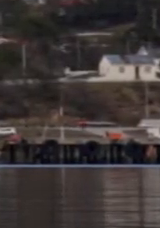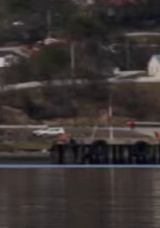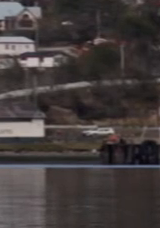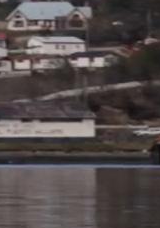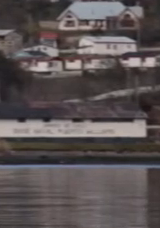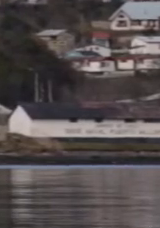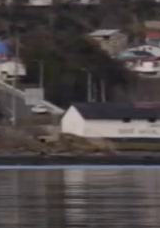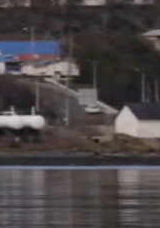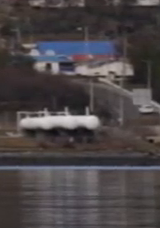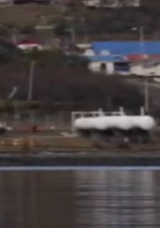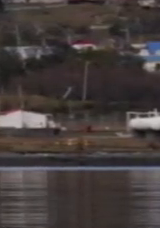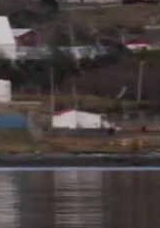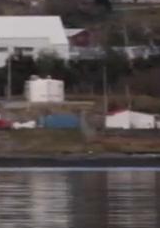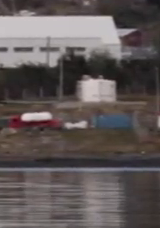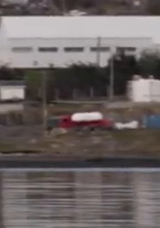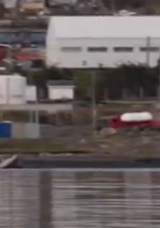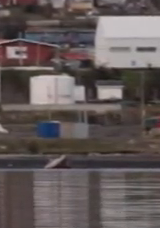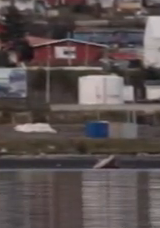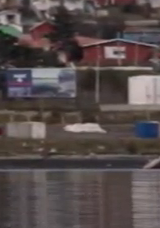Stepa.